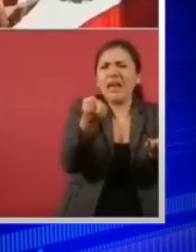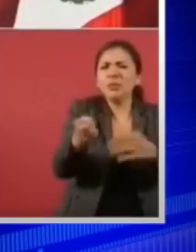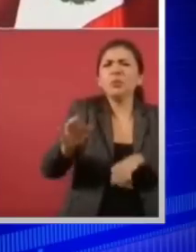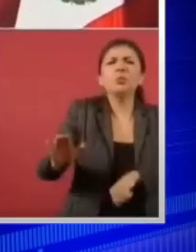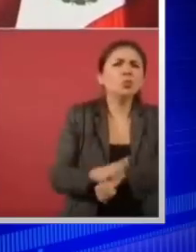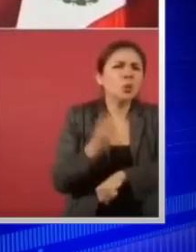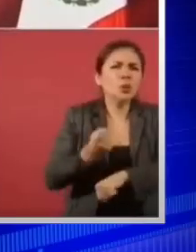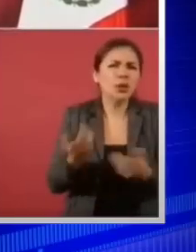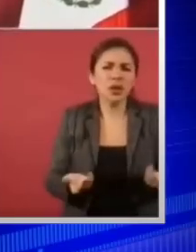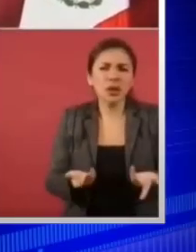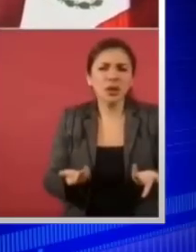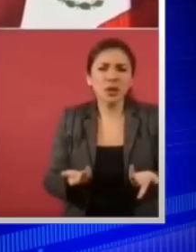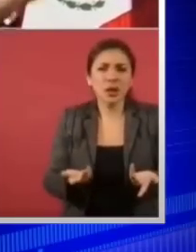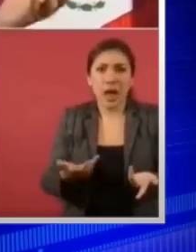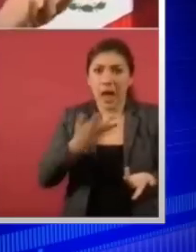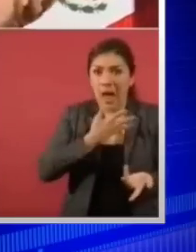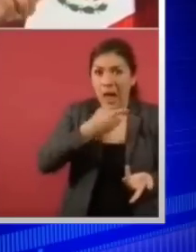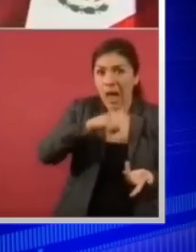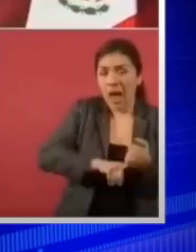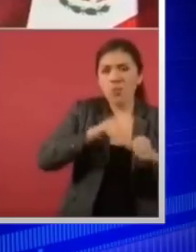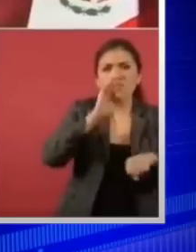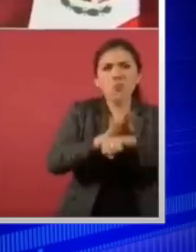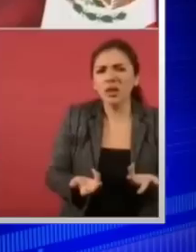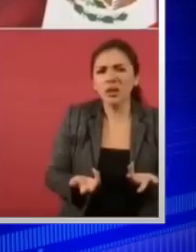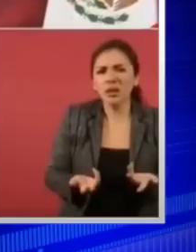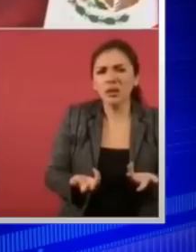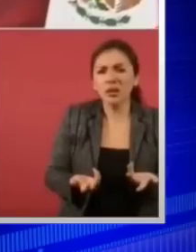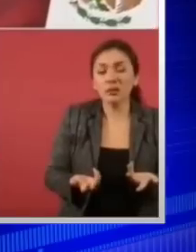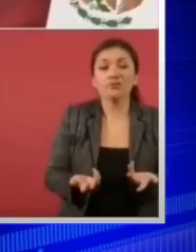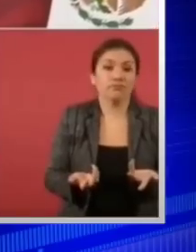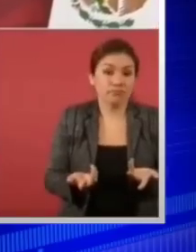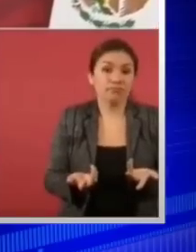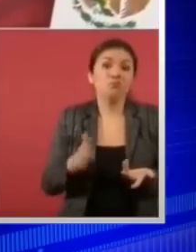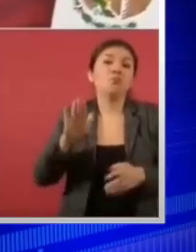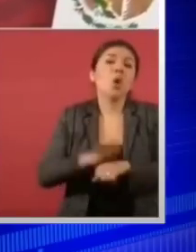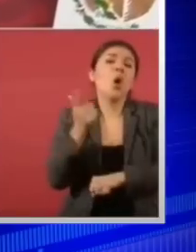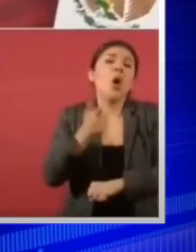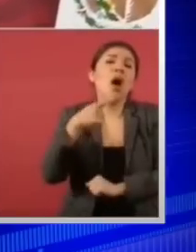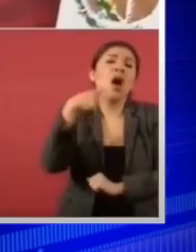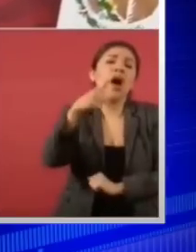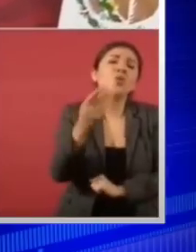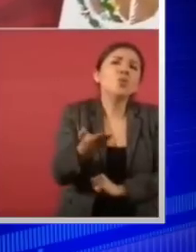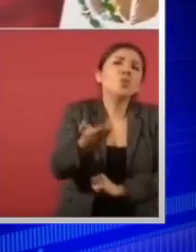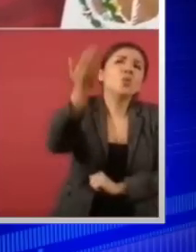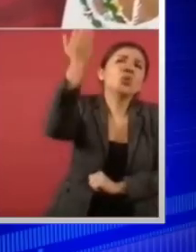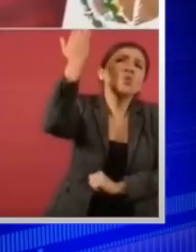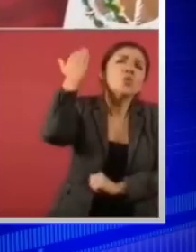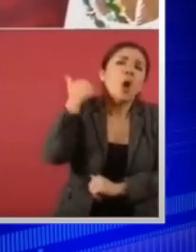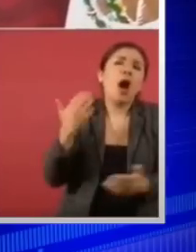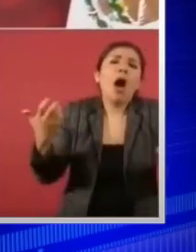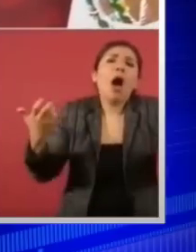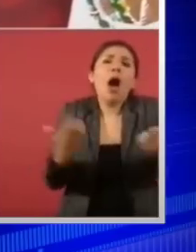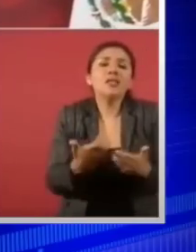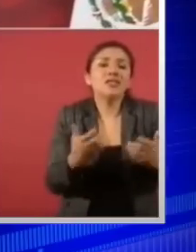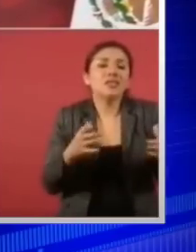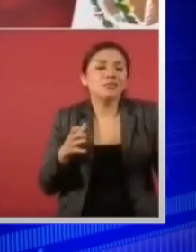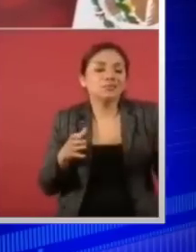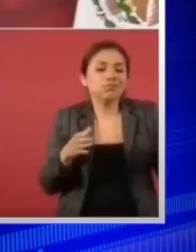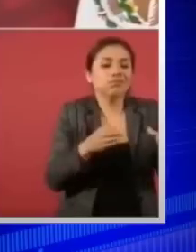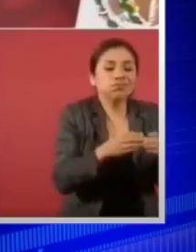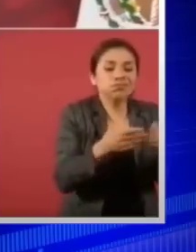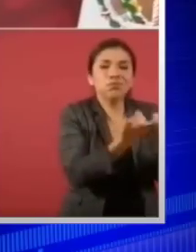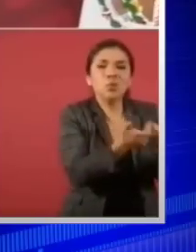este se protege a estos jueces porque de tiempo atrás se crearon partidos